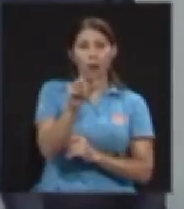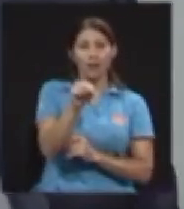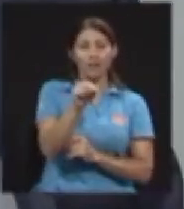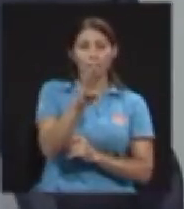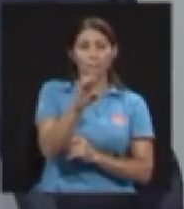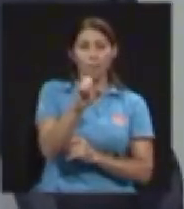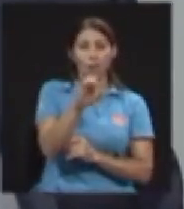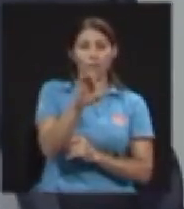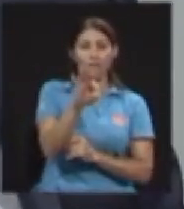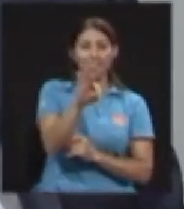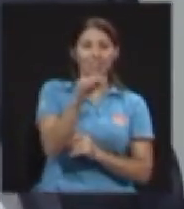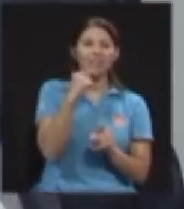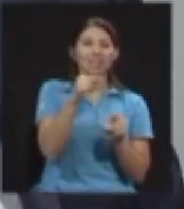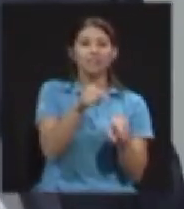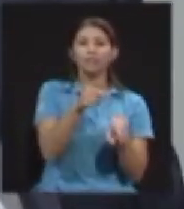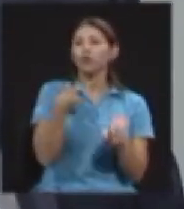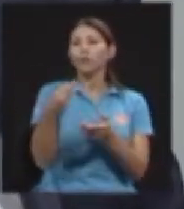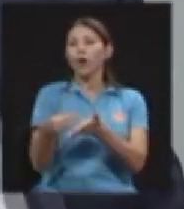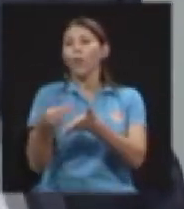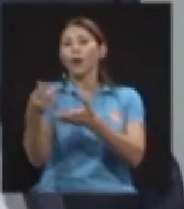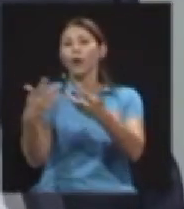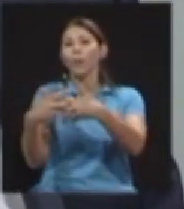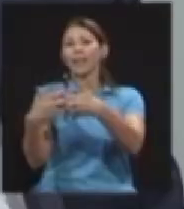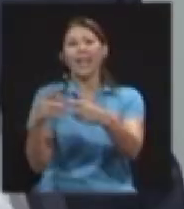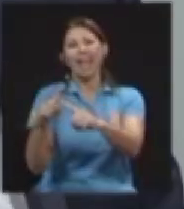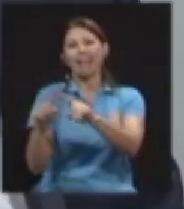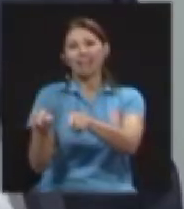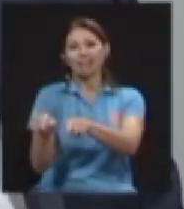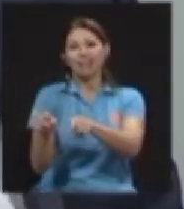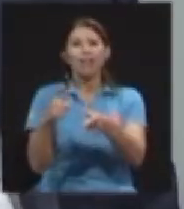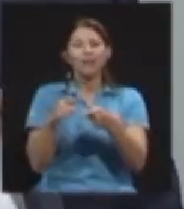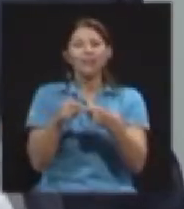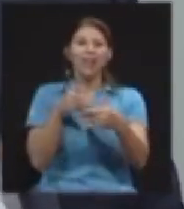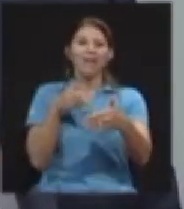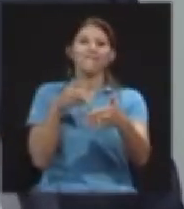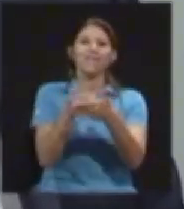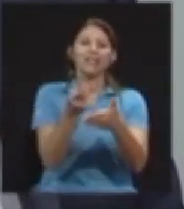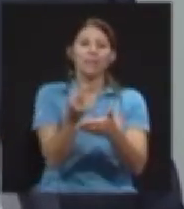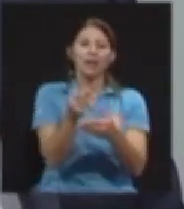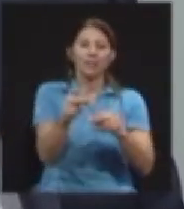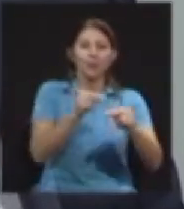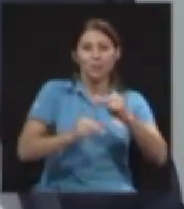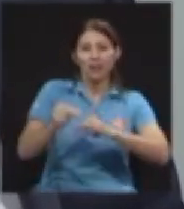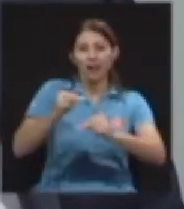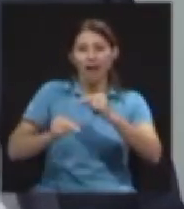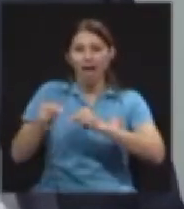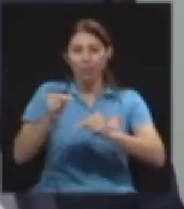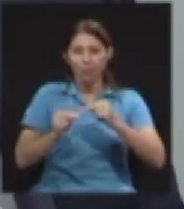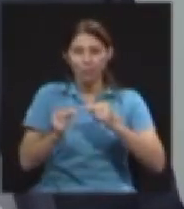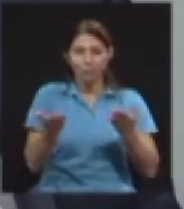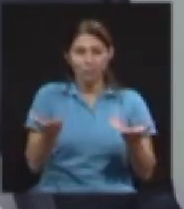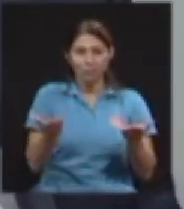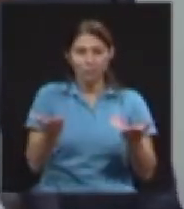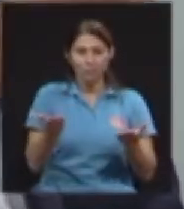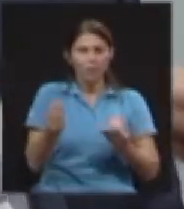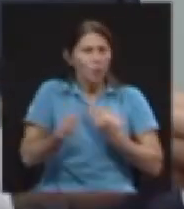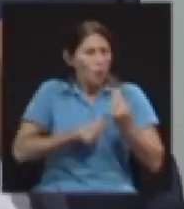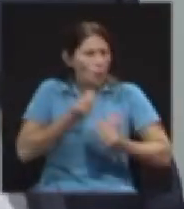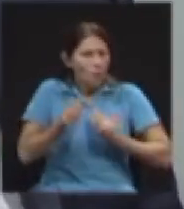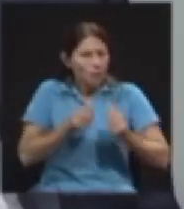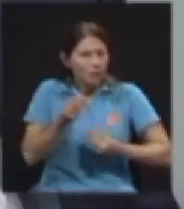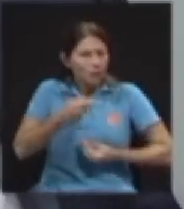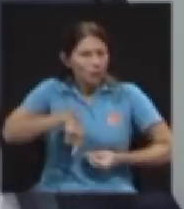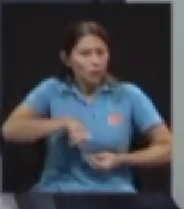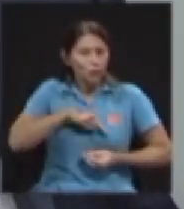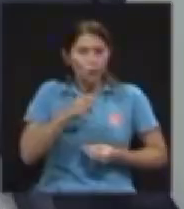el precio del mercado. Y si no podemos encontrarlo en esos ámbitos que son tan amplios, ¿cómo vamos a hacer para encontrarlos